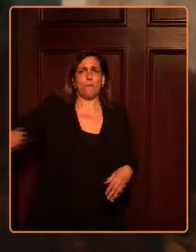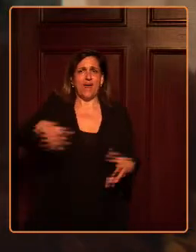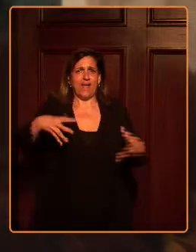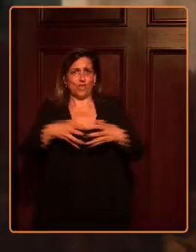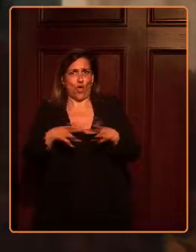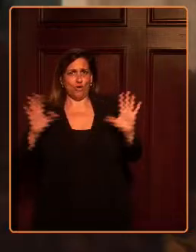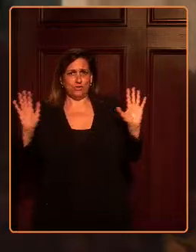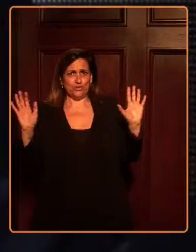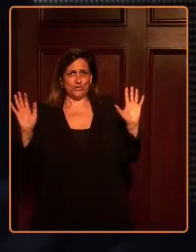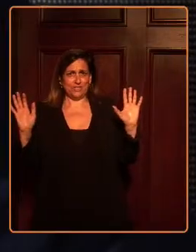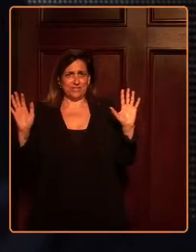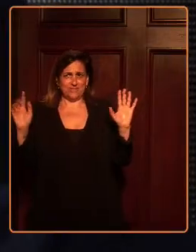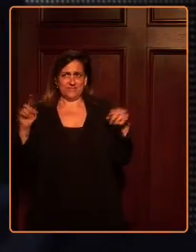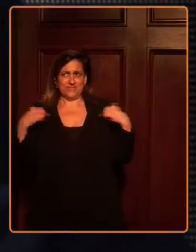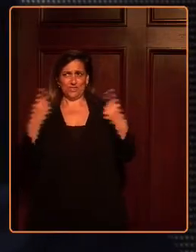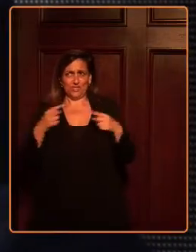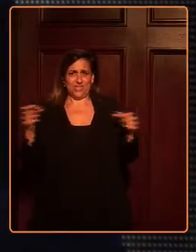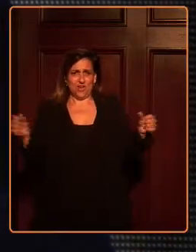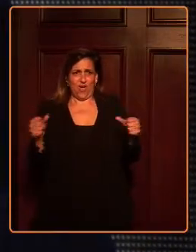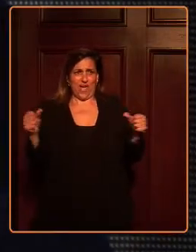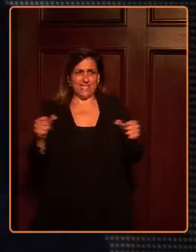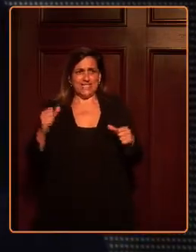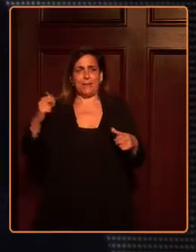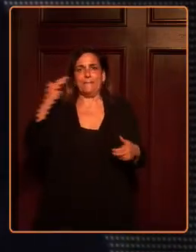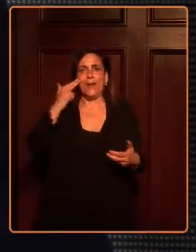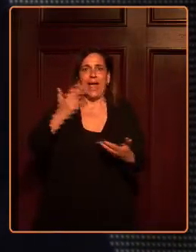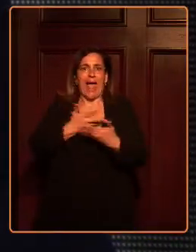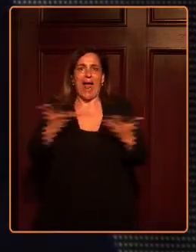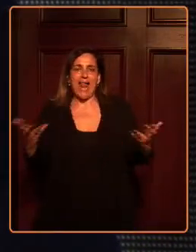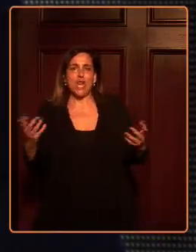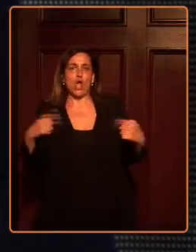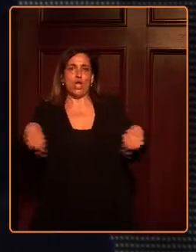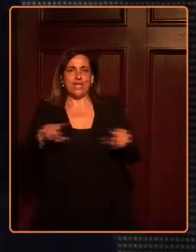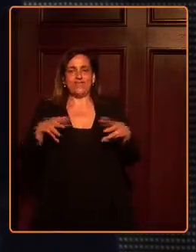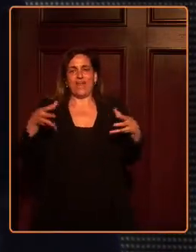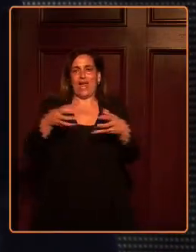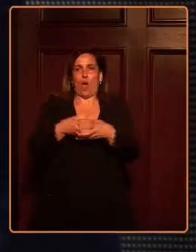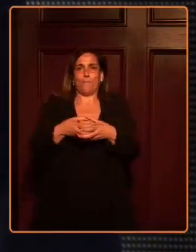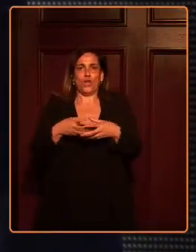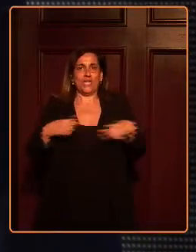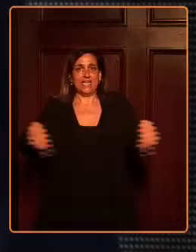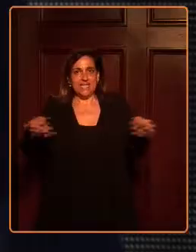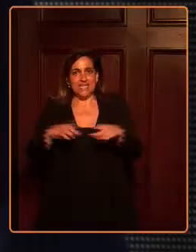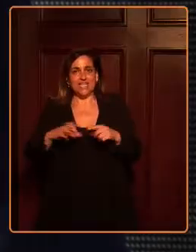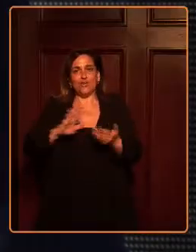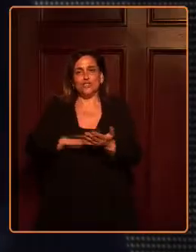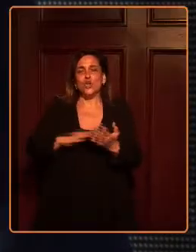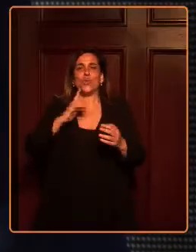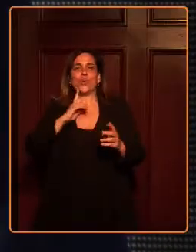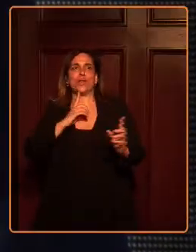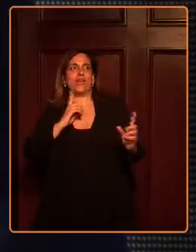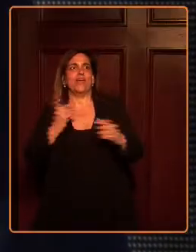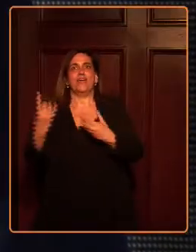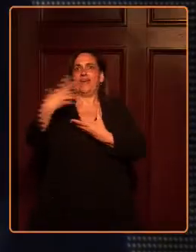éticos, y no generar problemas a nivel geopolítico, no generar problemas internos, evitar